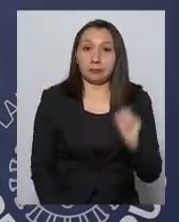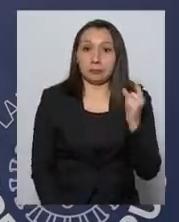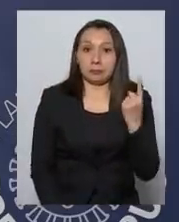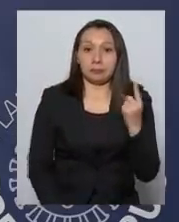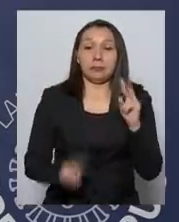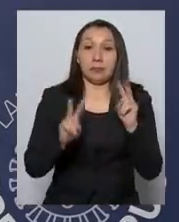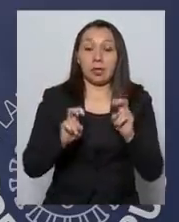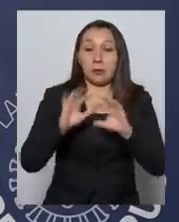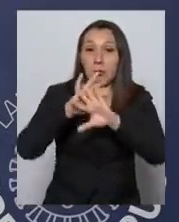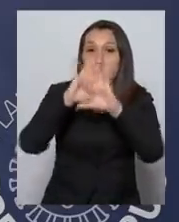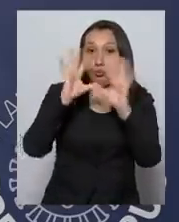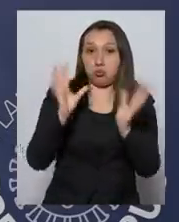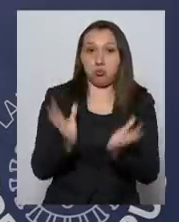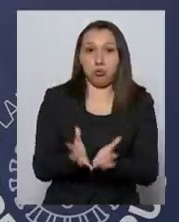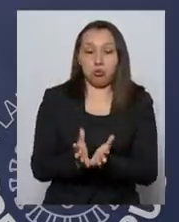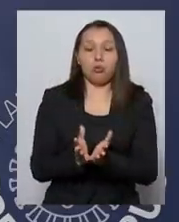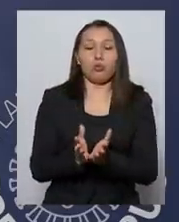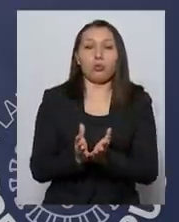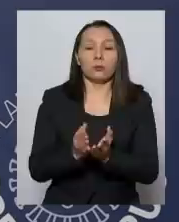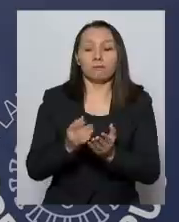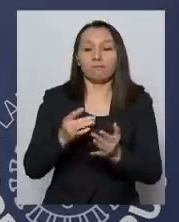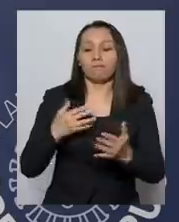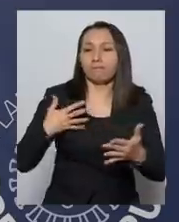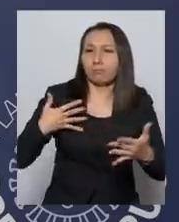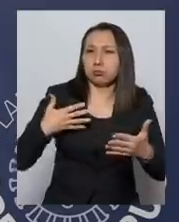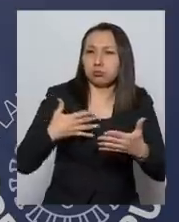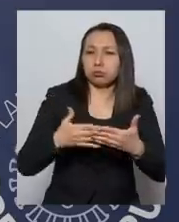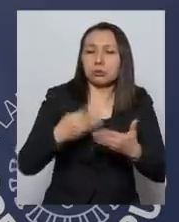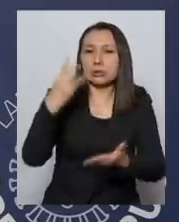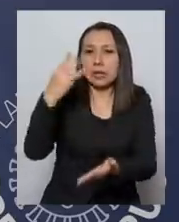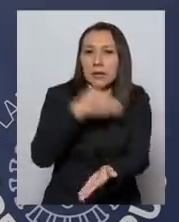lugar, respecto al mundo, hemos llegado a los